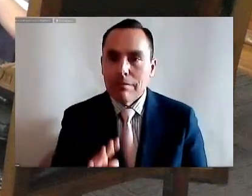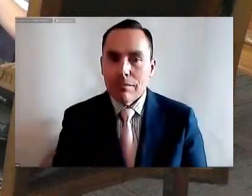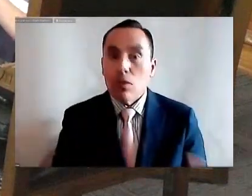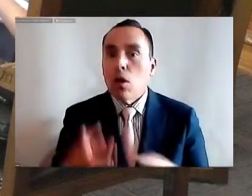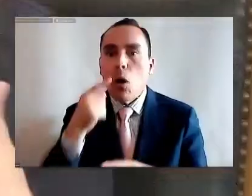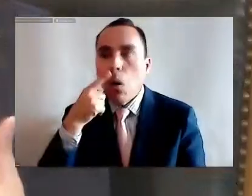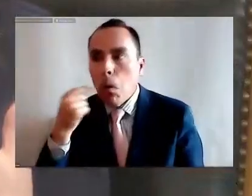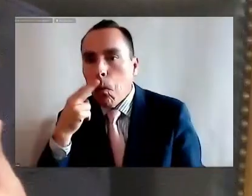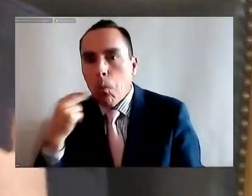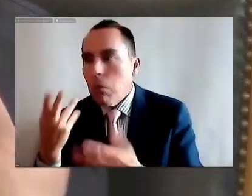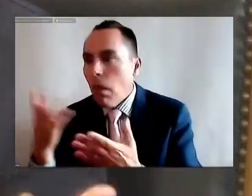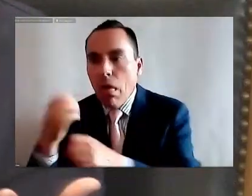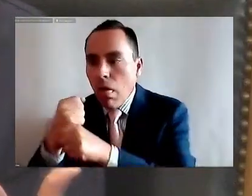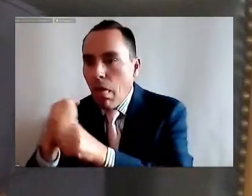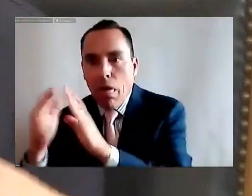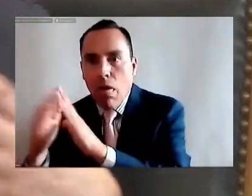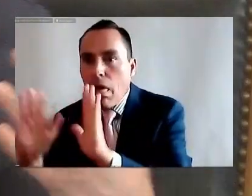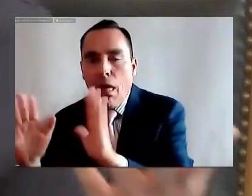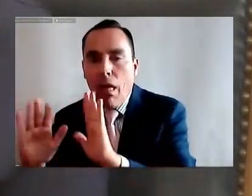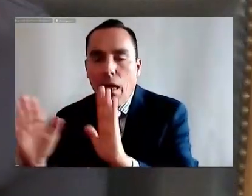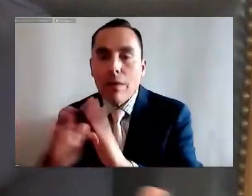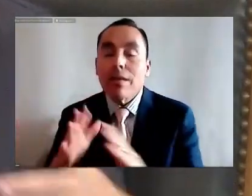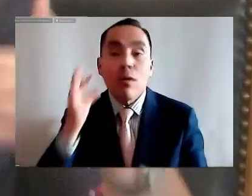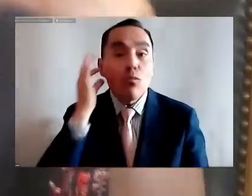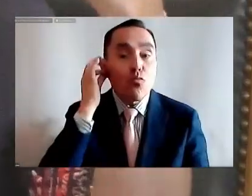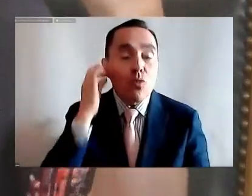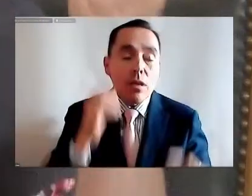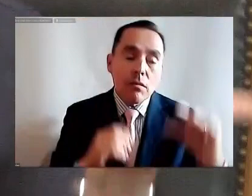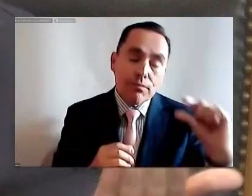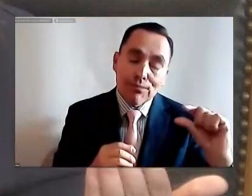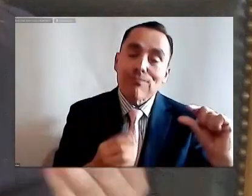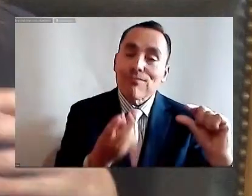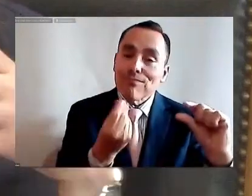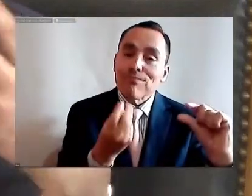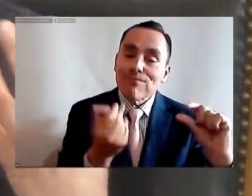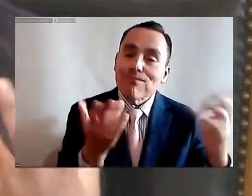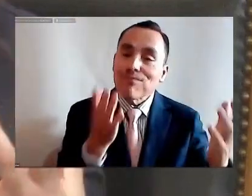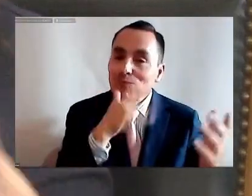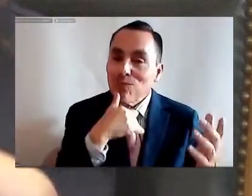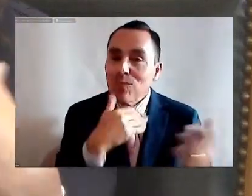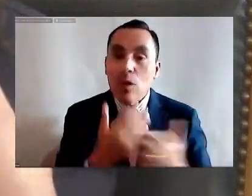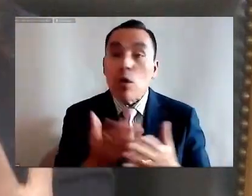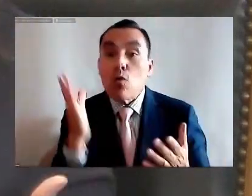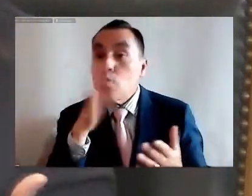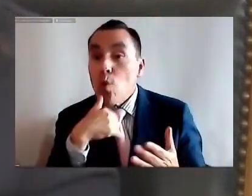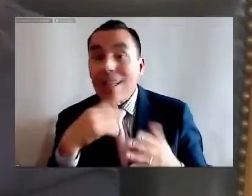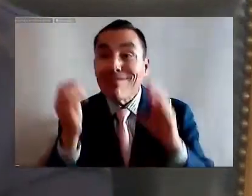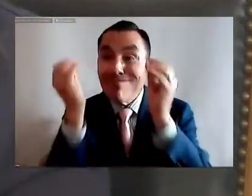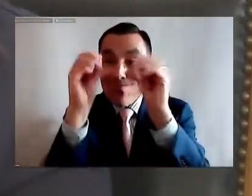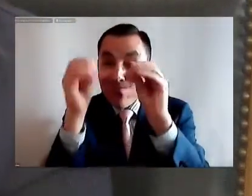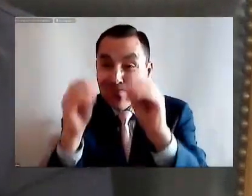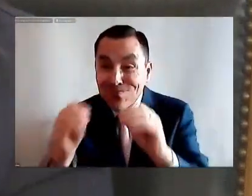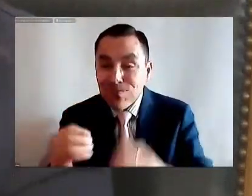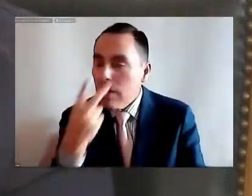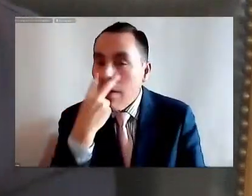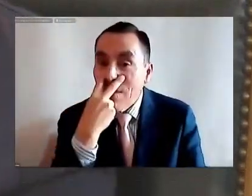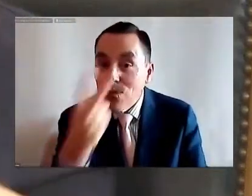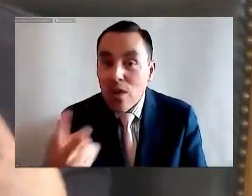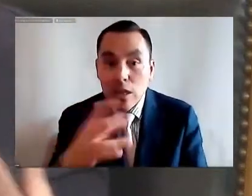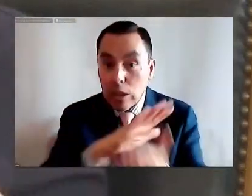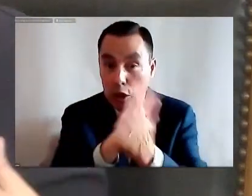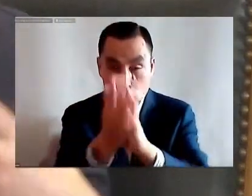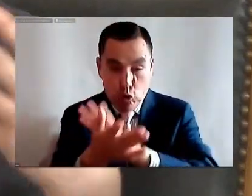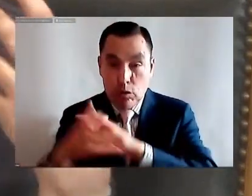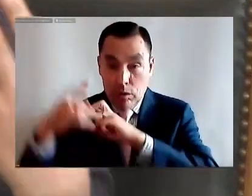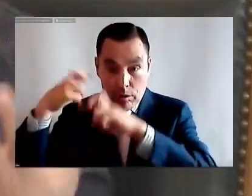de las mujeres. Las mujeres tienen menos. Claro, efectivamente no existe algo así como un ranking que nos permita ver el patrimonio de todas las personas, pero